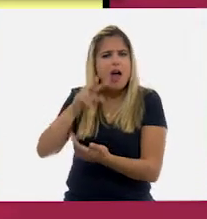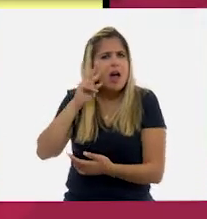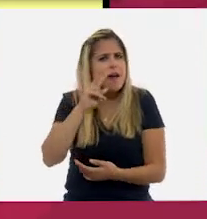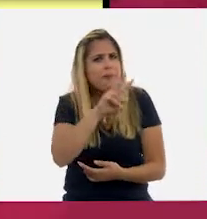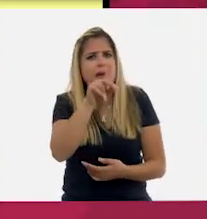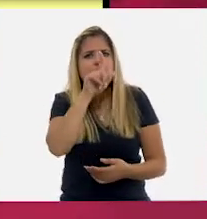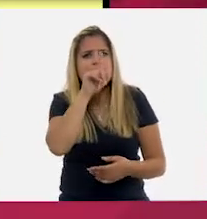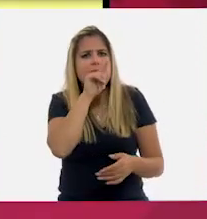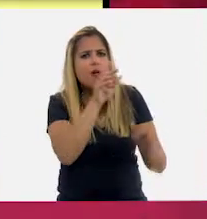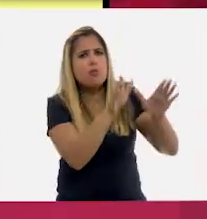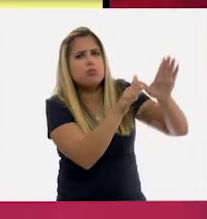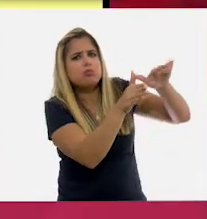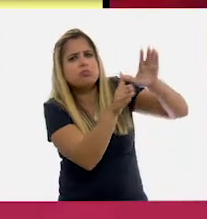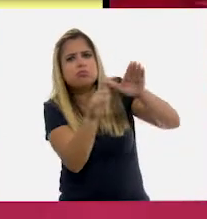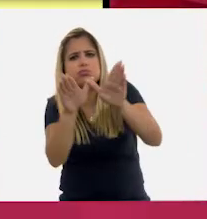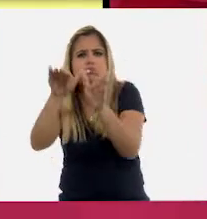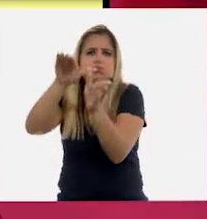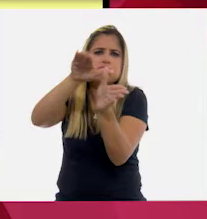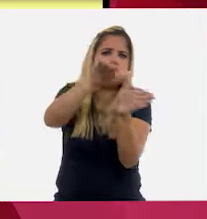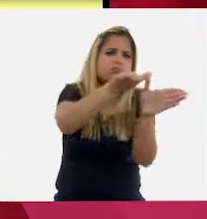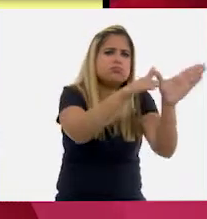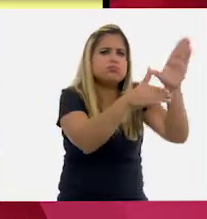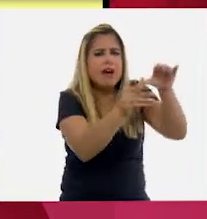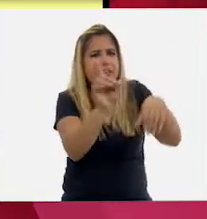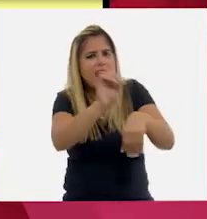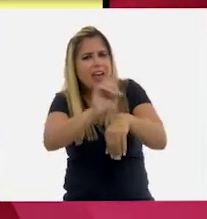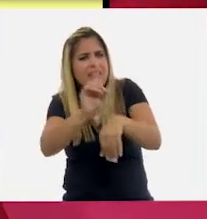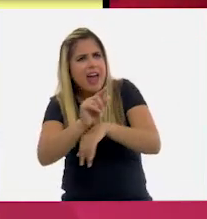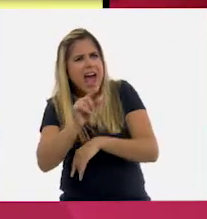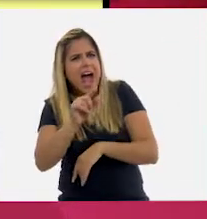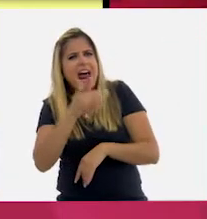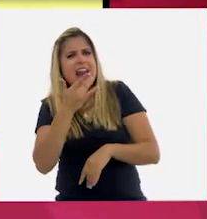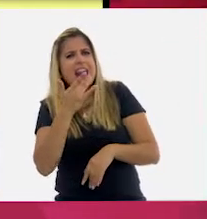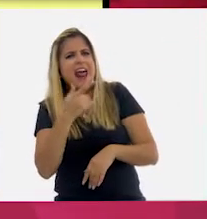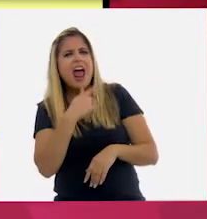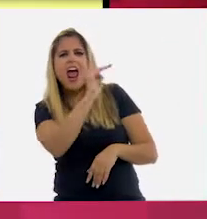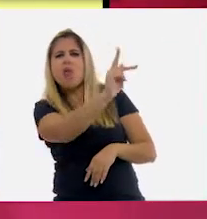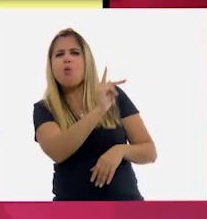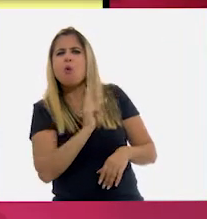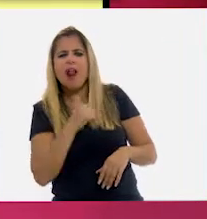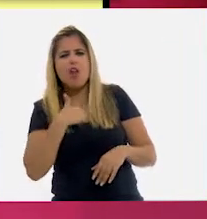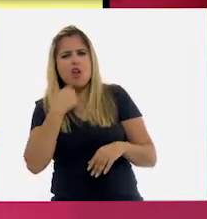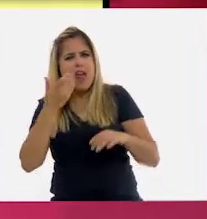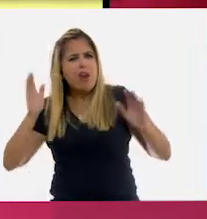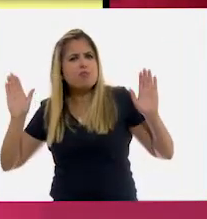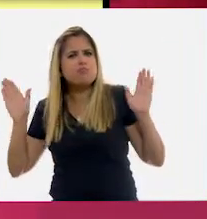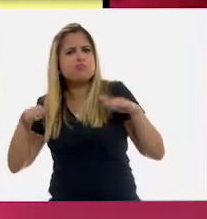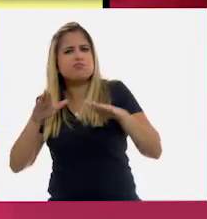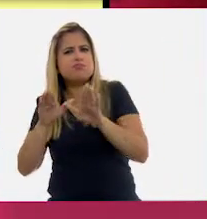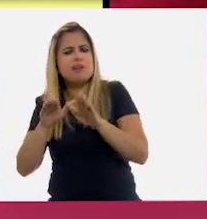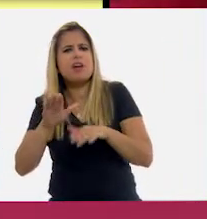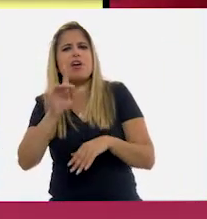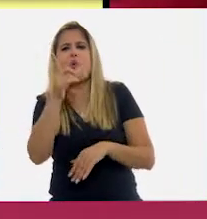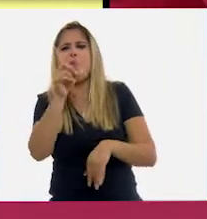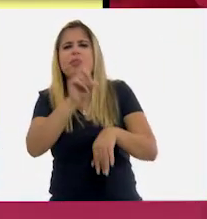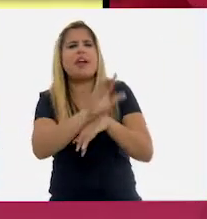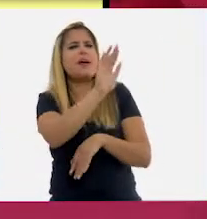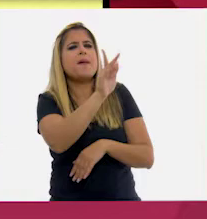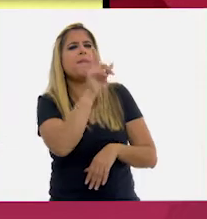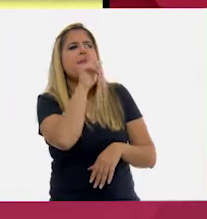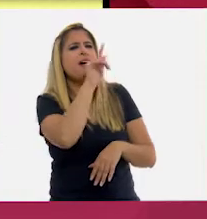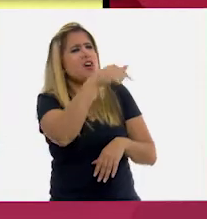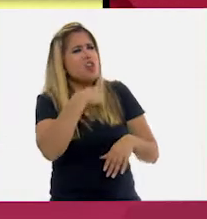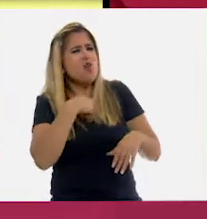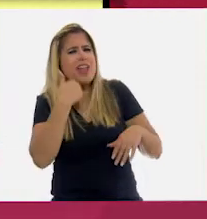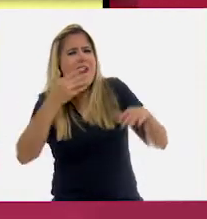pájaros volaban a diario y también quería volar como ellos. Un día le dijo a un pájaro, «Quiero